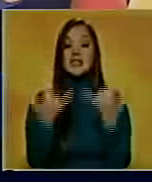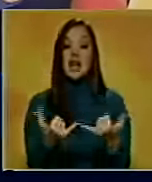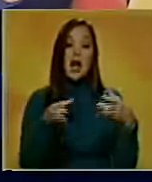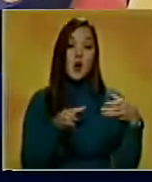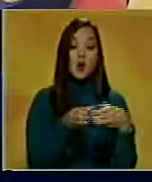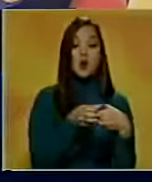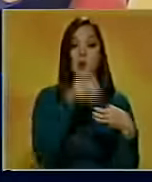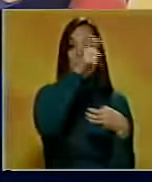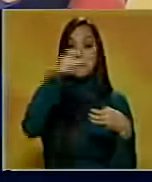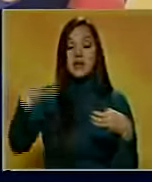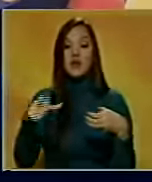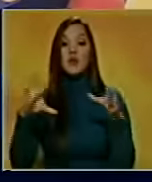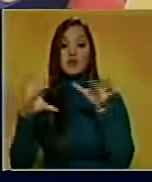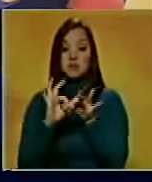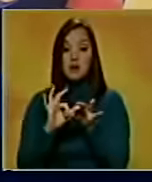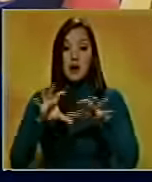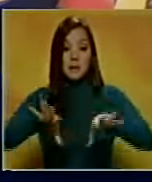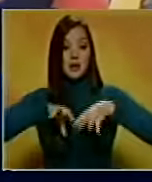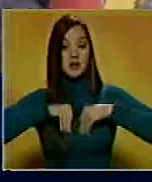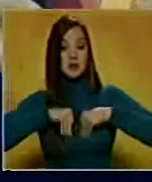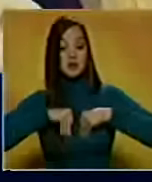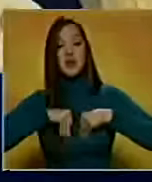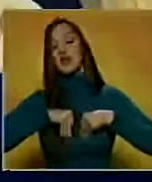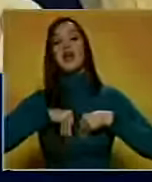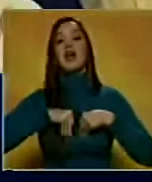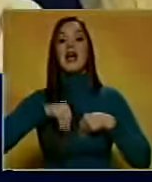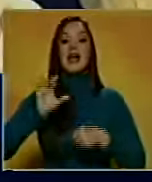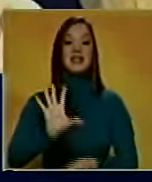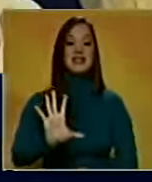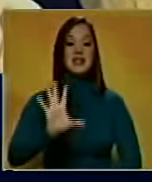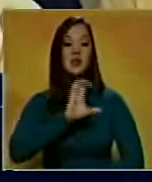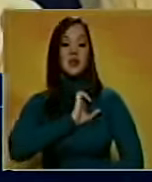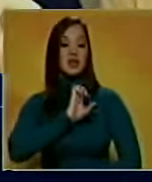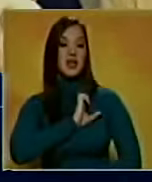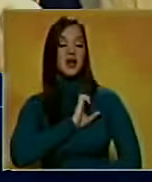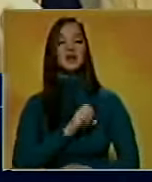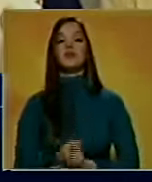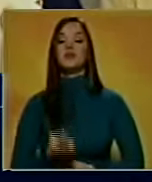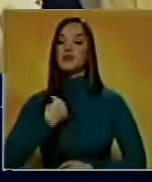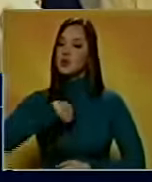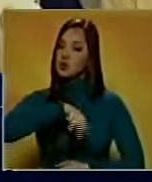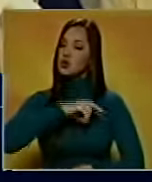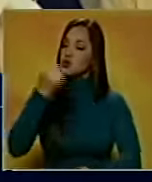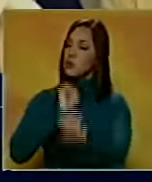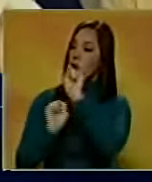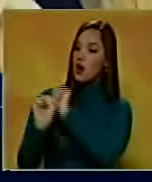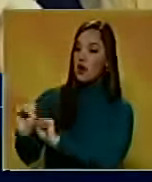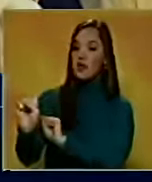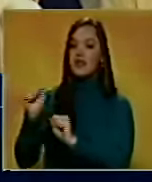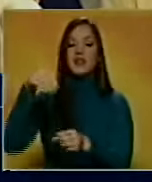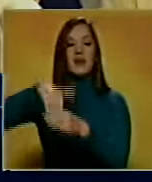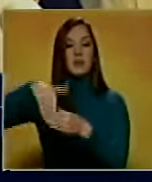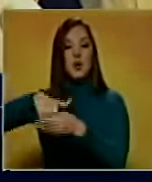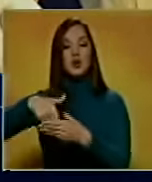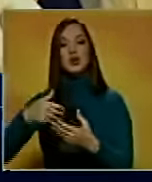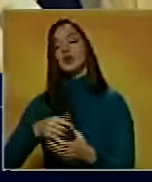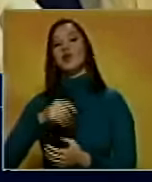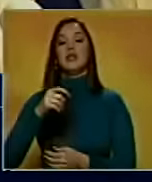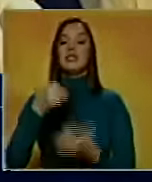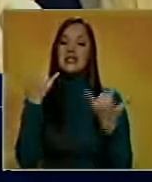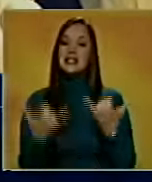para asumir posesión el 5 de enero. Y vamos a defender sus votos y vamos a defender la legitimidad. Estamos